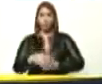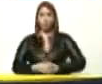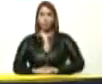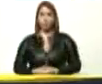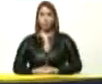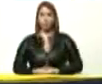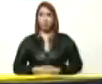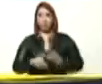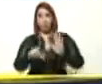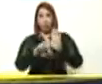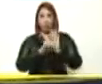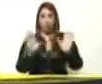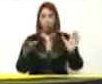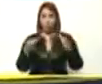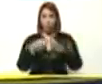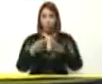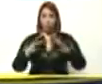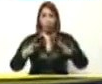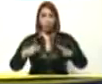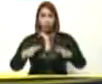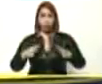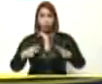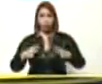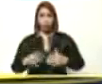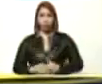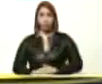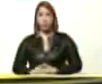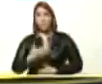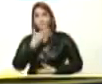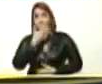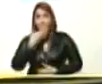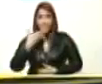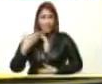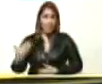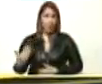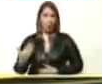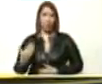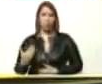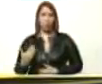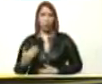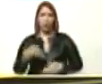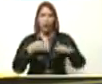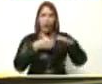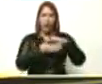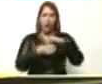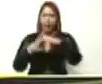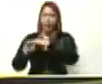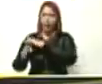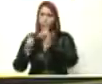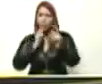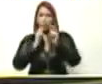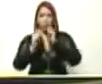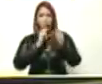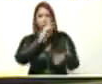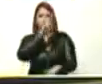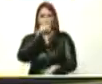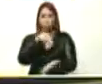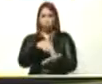la ley, orgánica, de recreación, que mejoró, sin lugar a dudas, el acceso, al turismo, nacional,